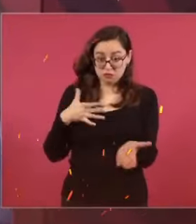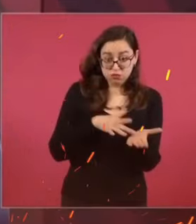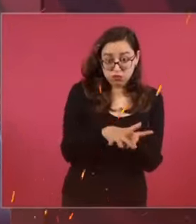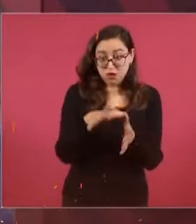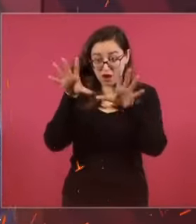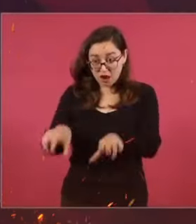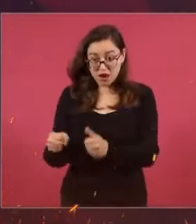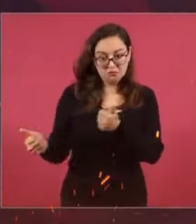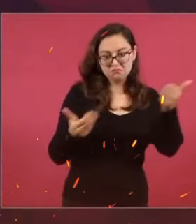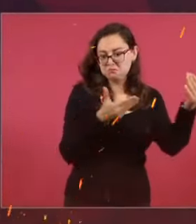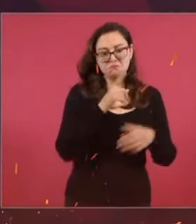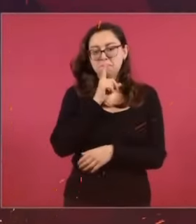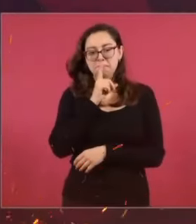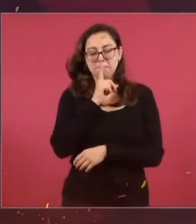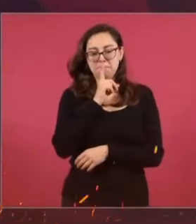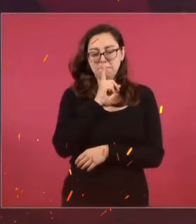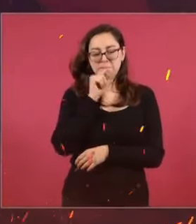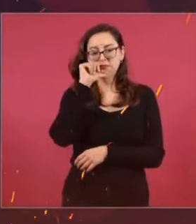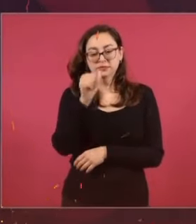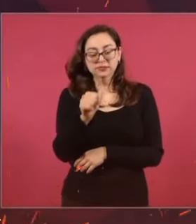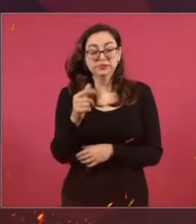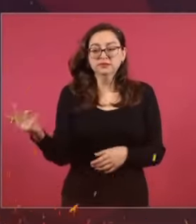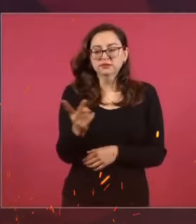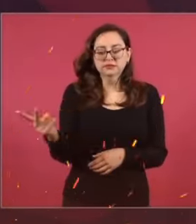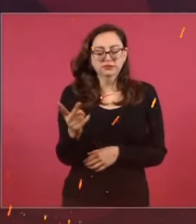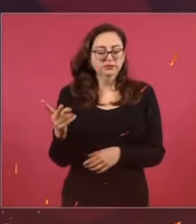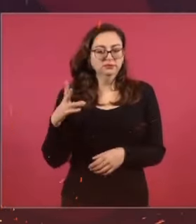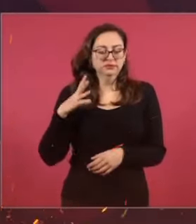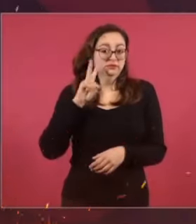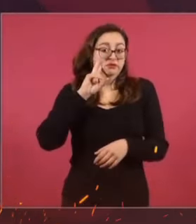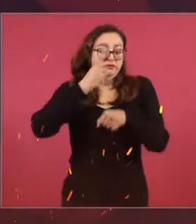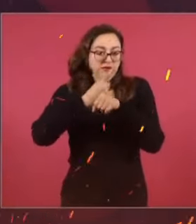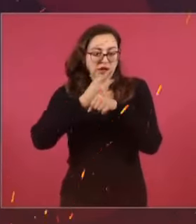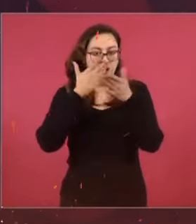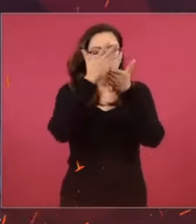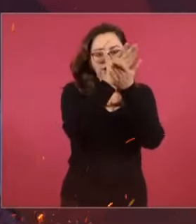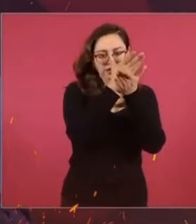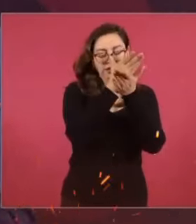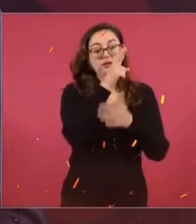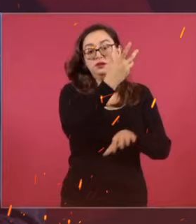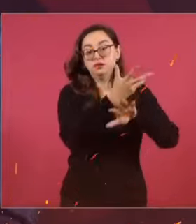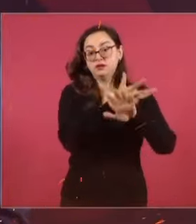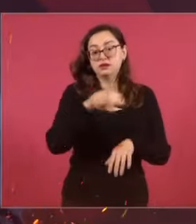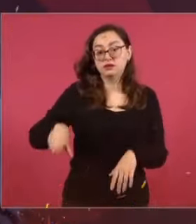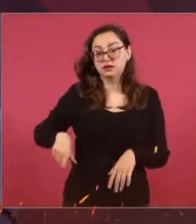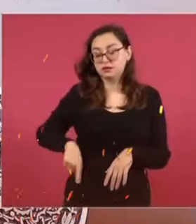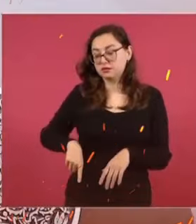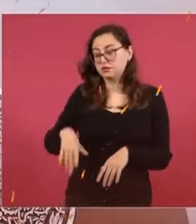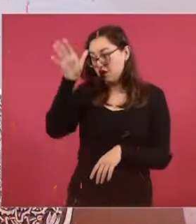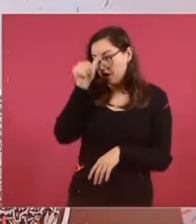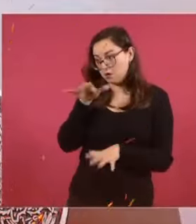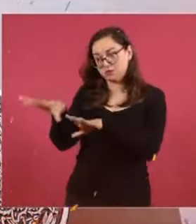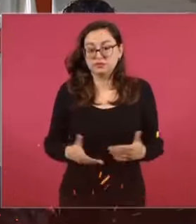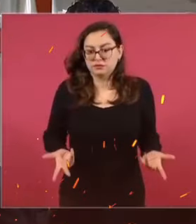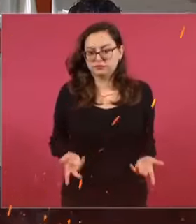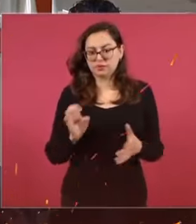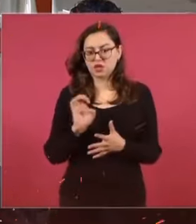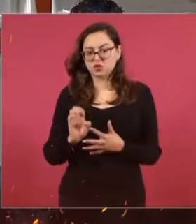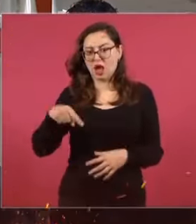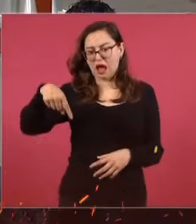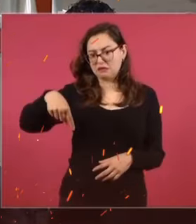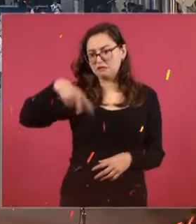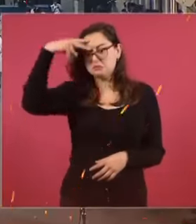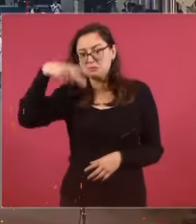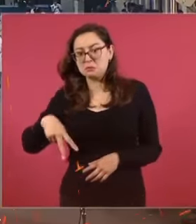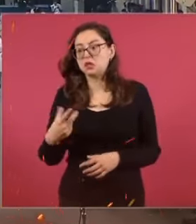esto al parecer fue un acuerdo entre autoridades del gobierno de Estados Unidos y estas personas. A pesar de que había